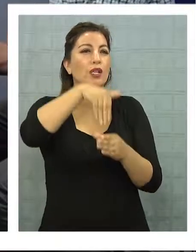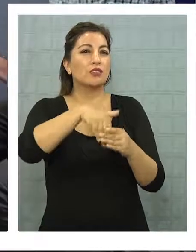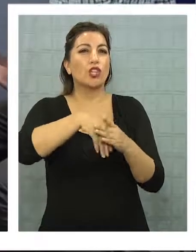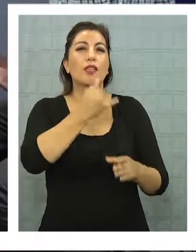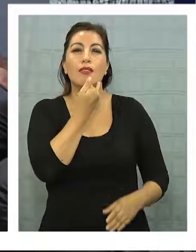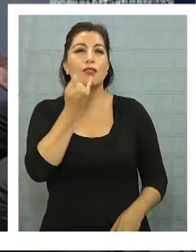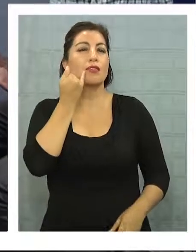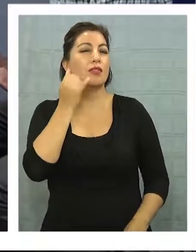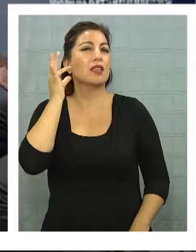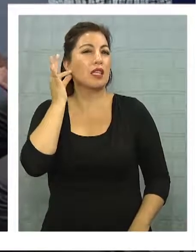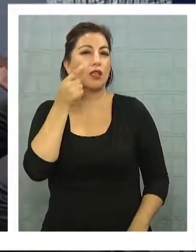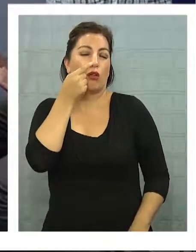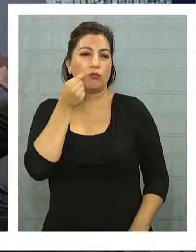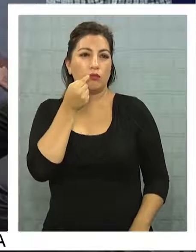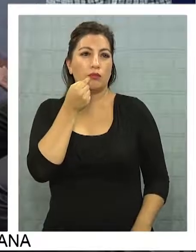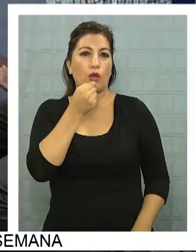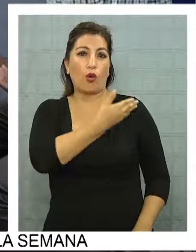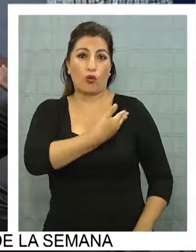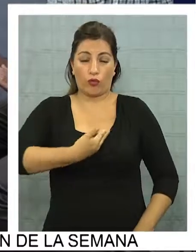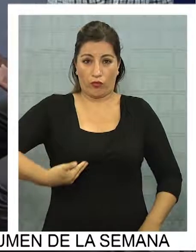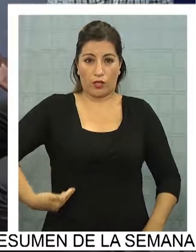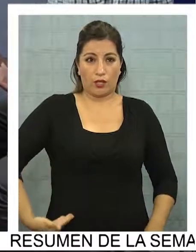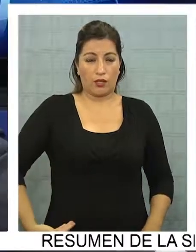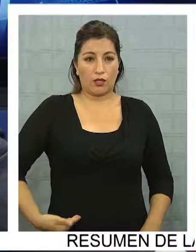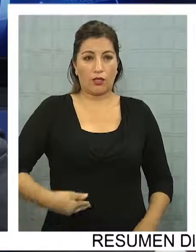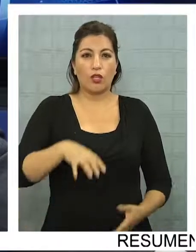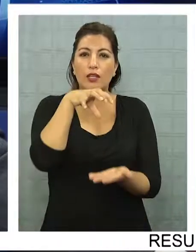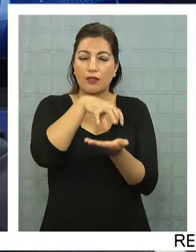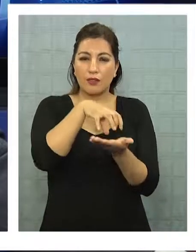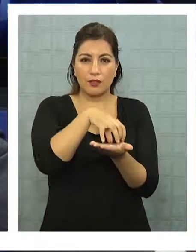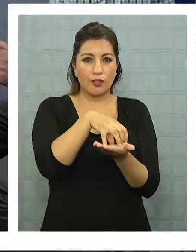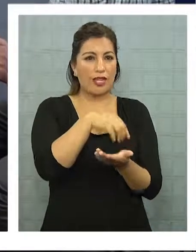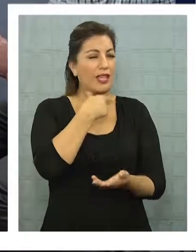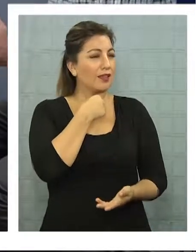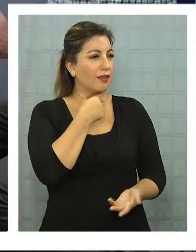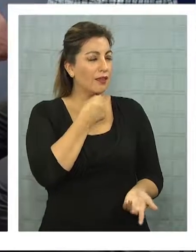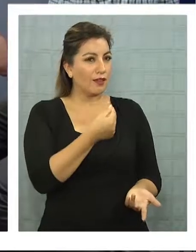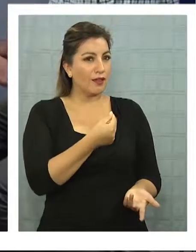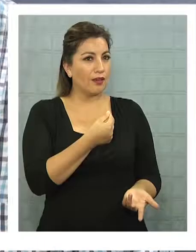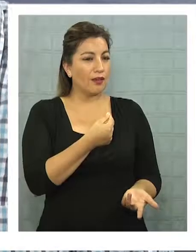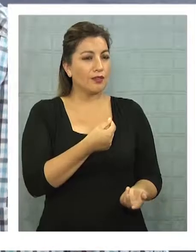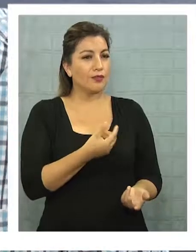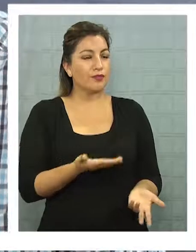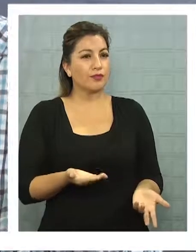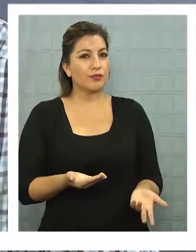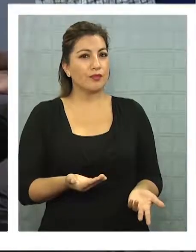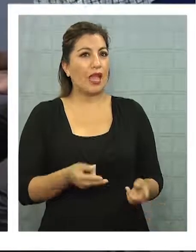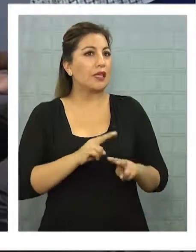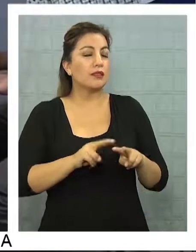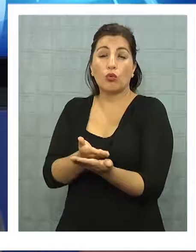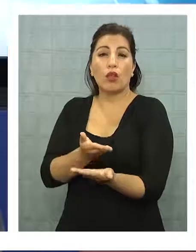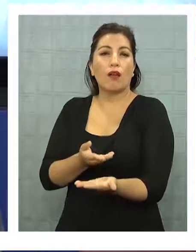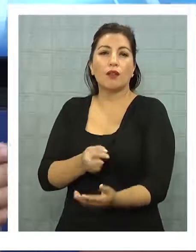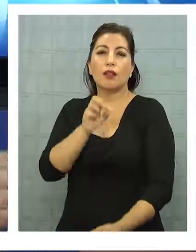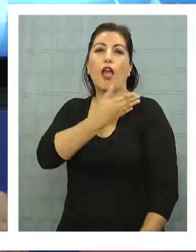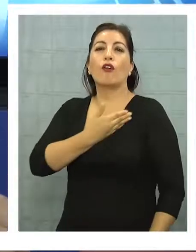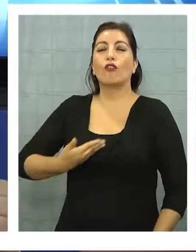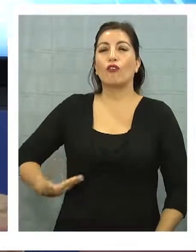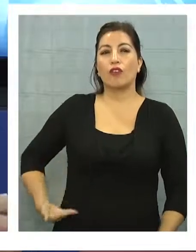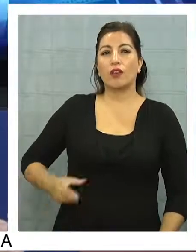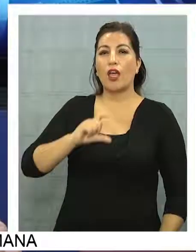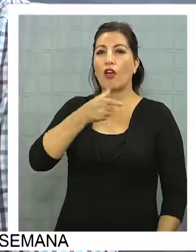o gobernador regional quieren tener una suerte de facilidad solamente